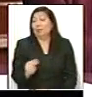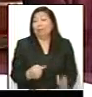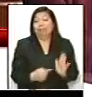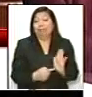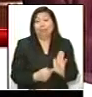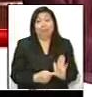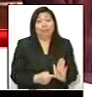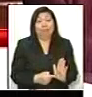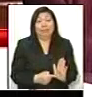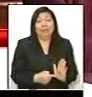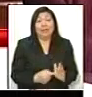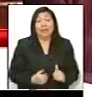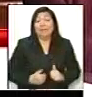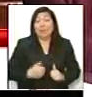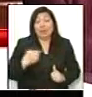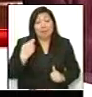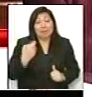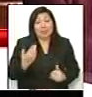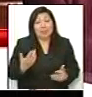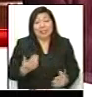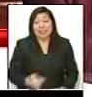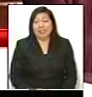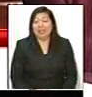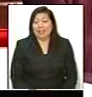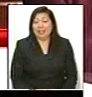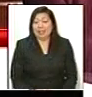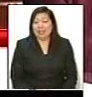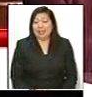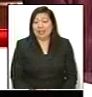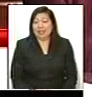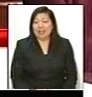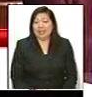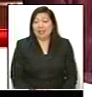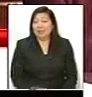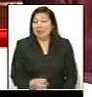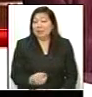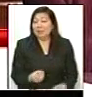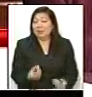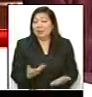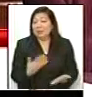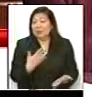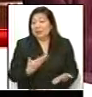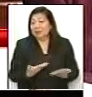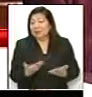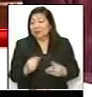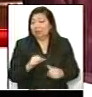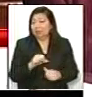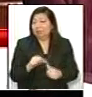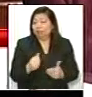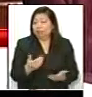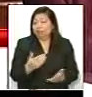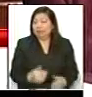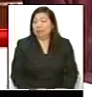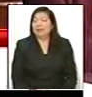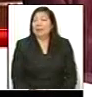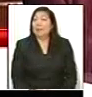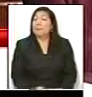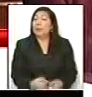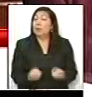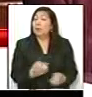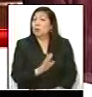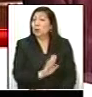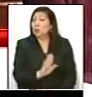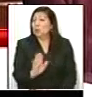aparecido en la vida política, me refiero, no en la vida real, porque estarían circulando por allí, pero muchos de